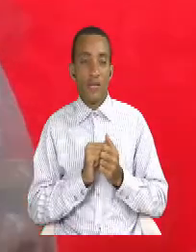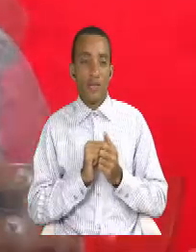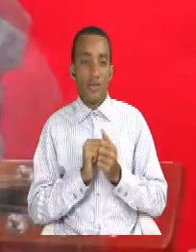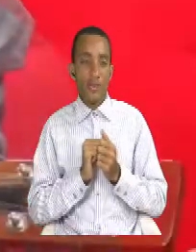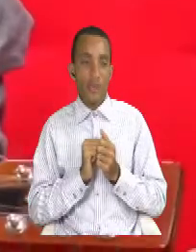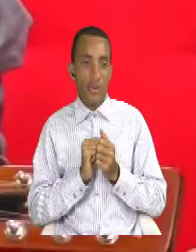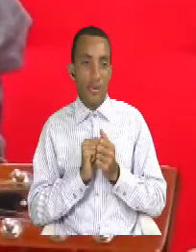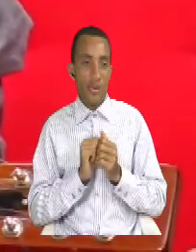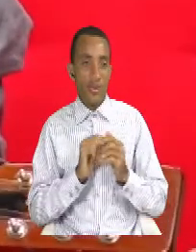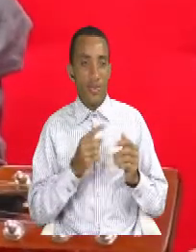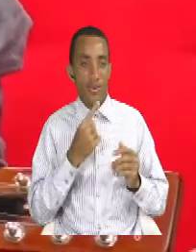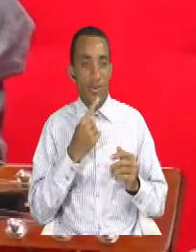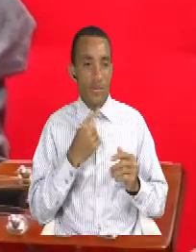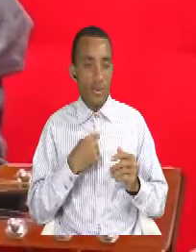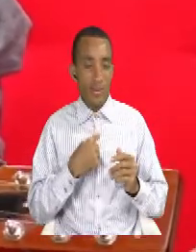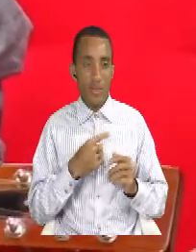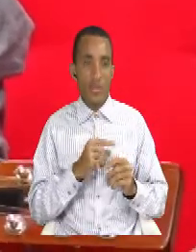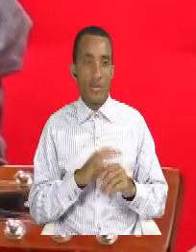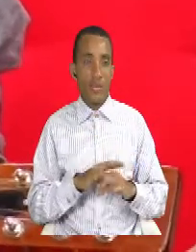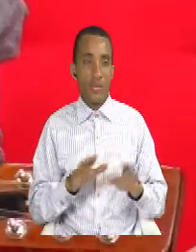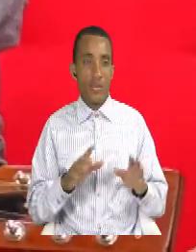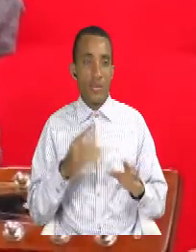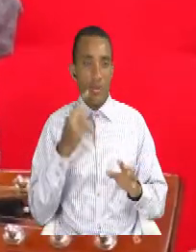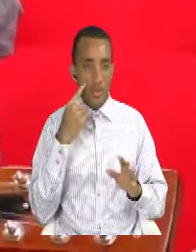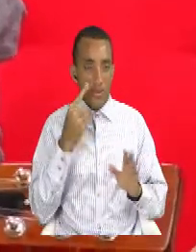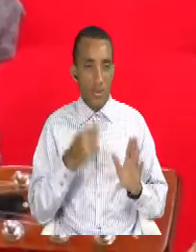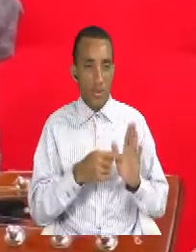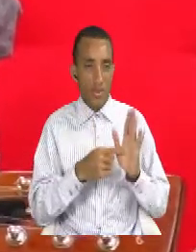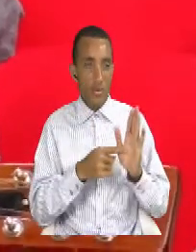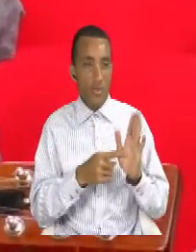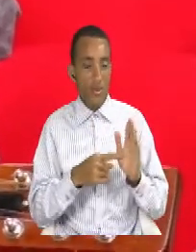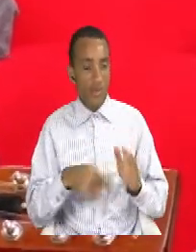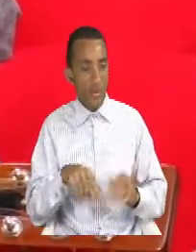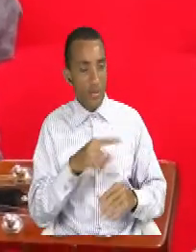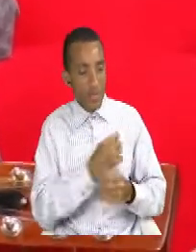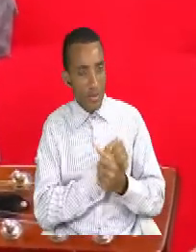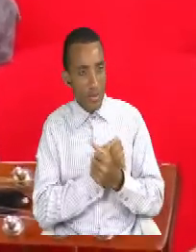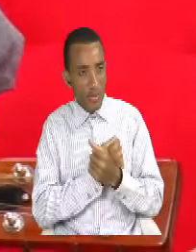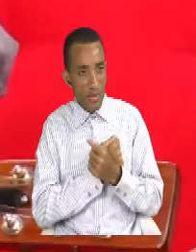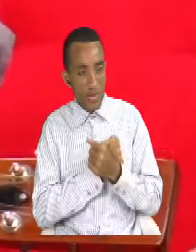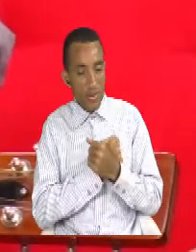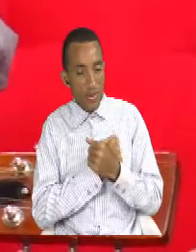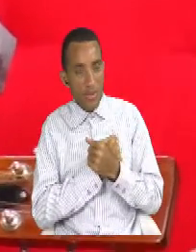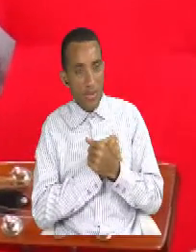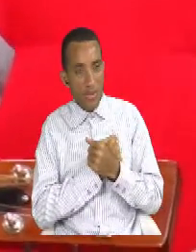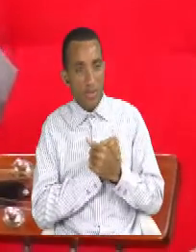dime si es que acaso no lo ves, amor.